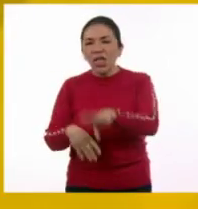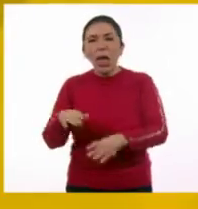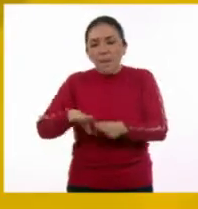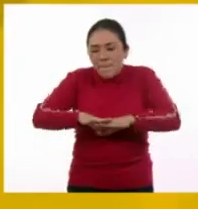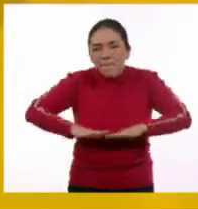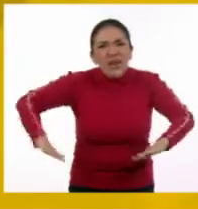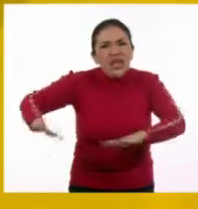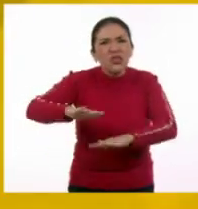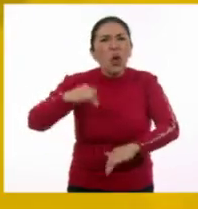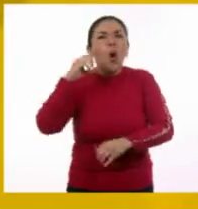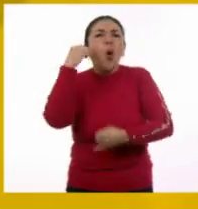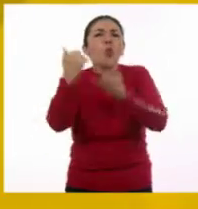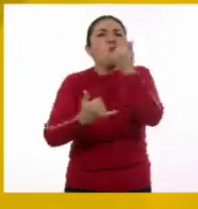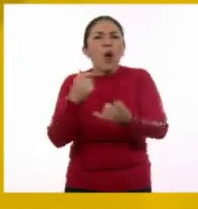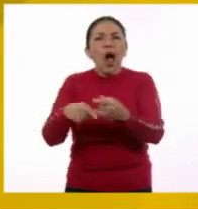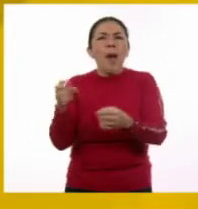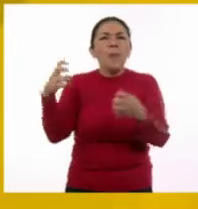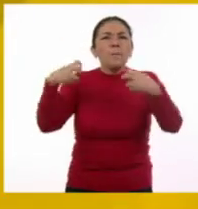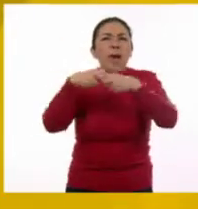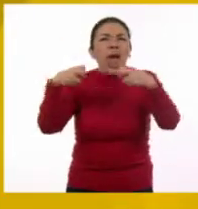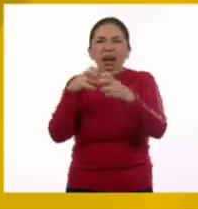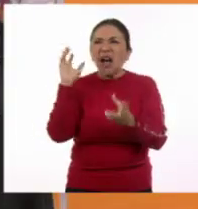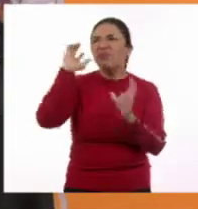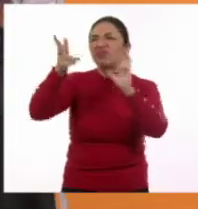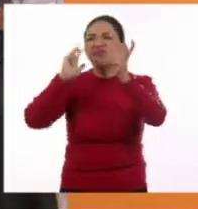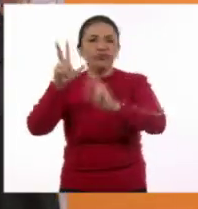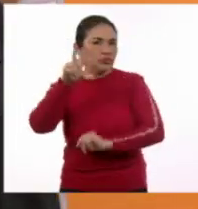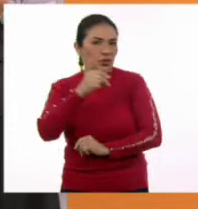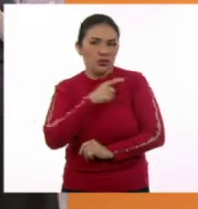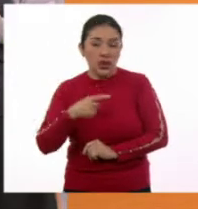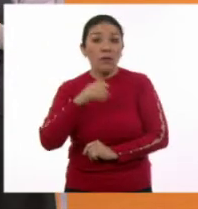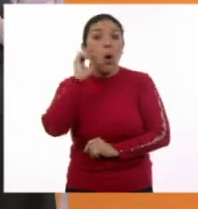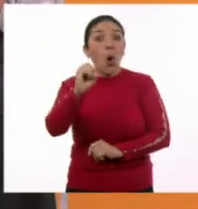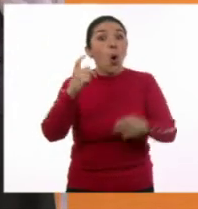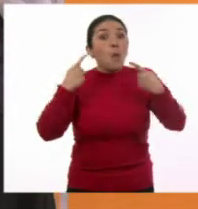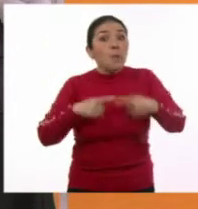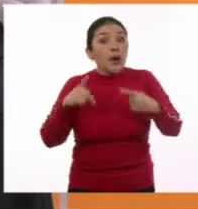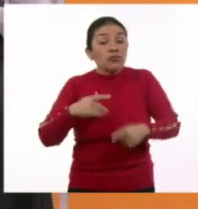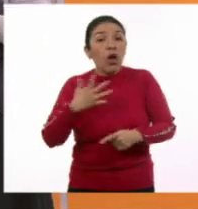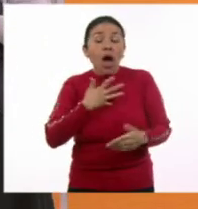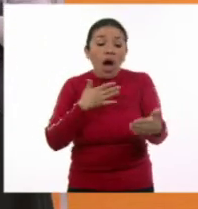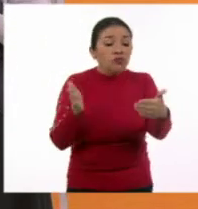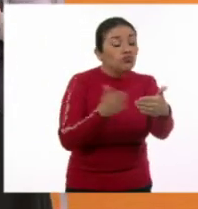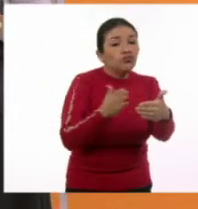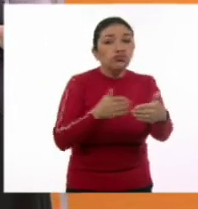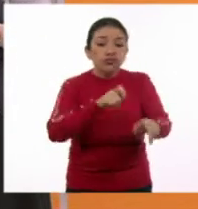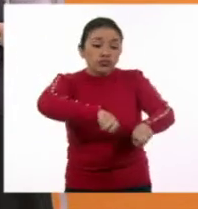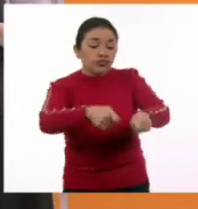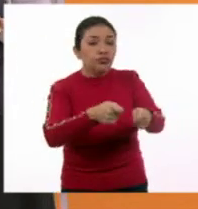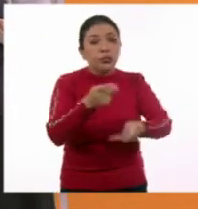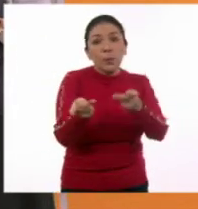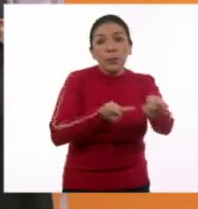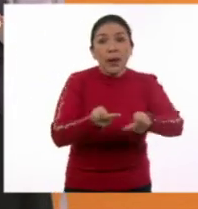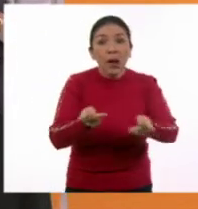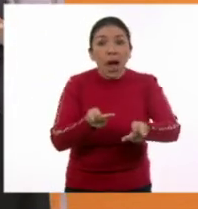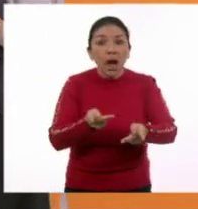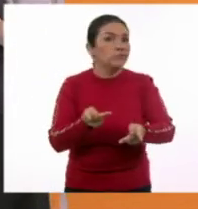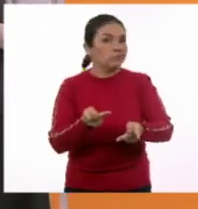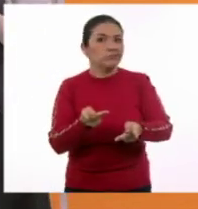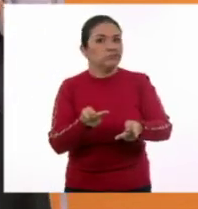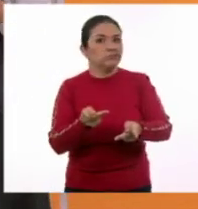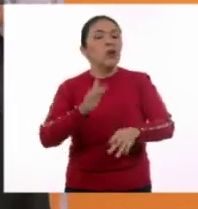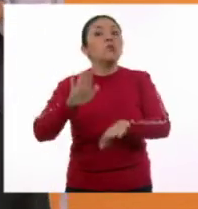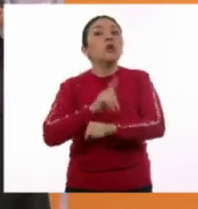no estando en pelotas y mucho menos cuando hay personas que están cocinando en la cocina exacto